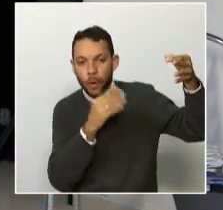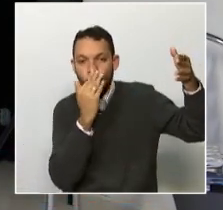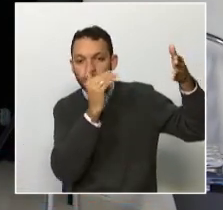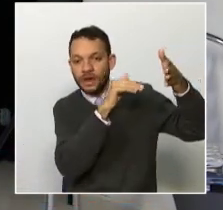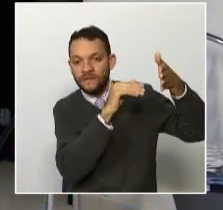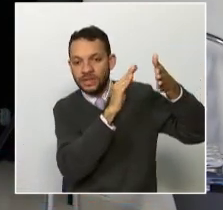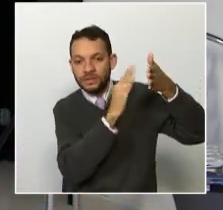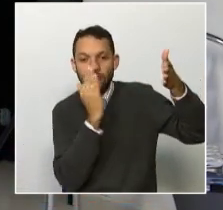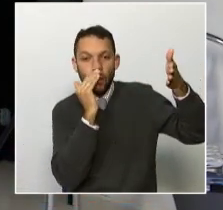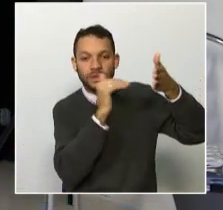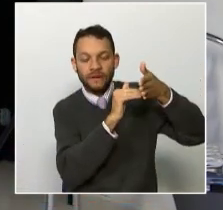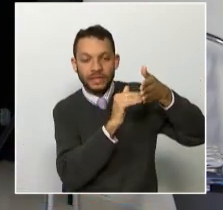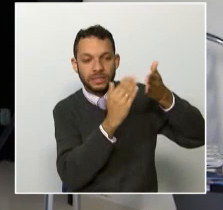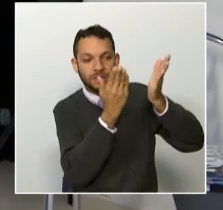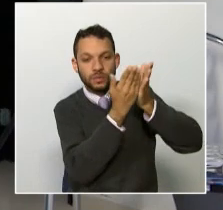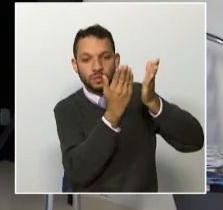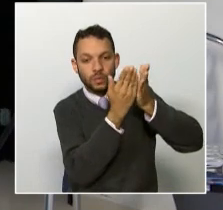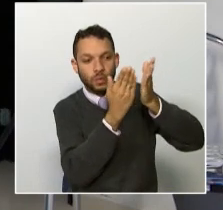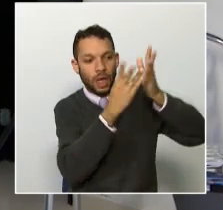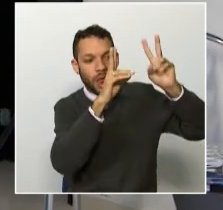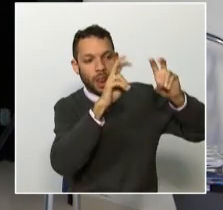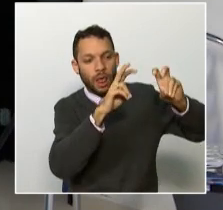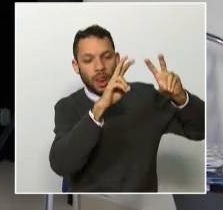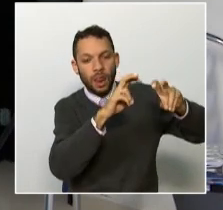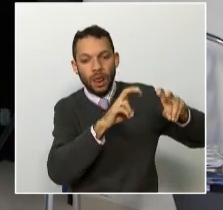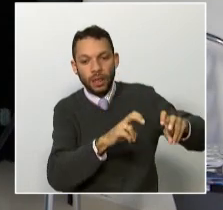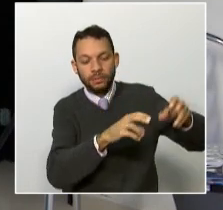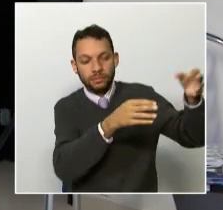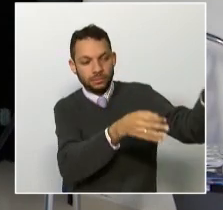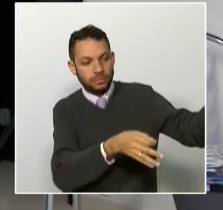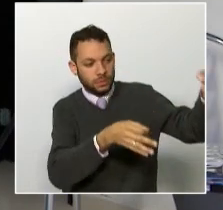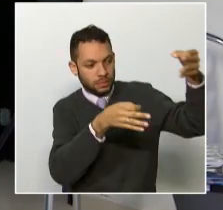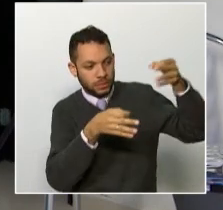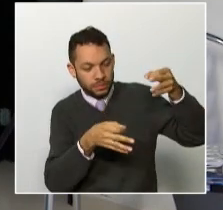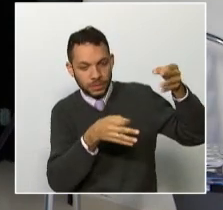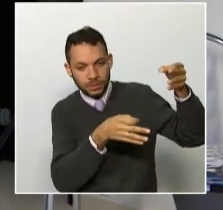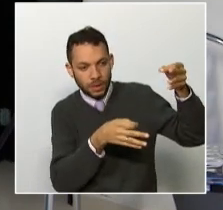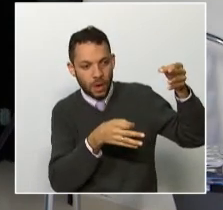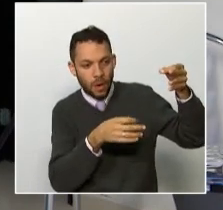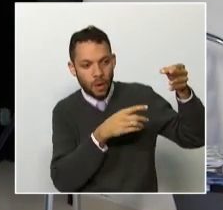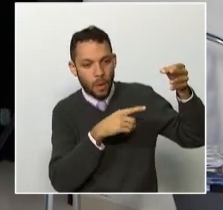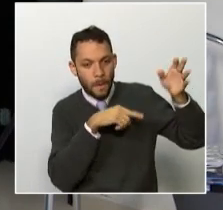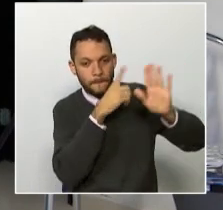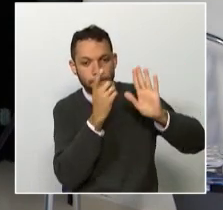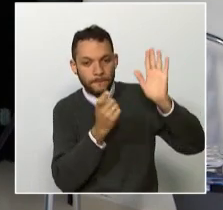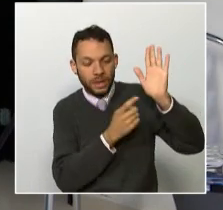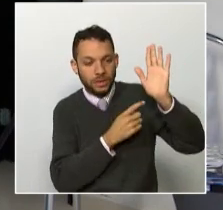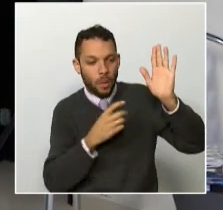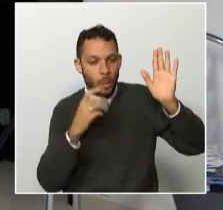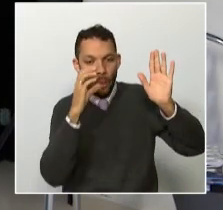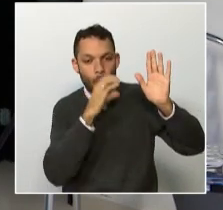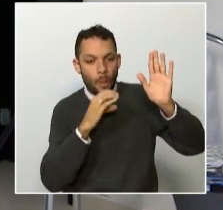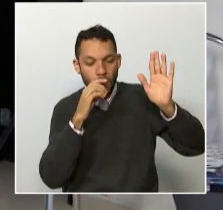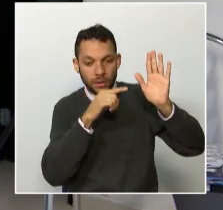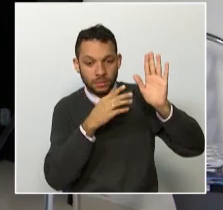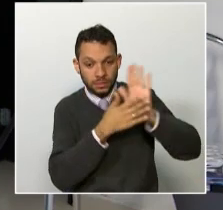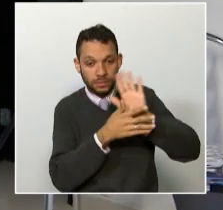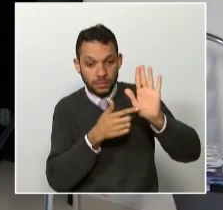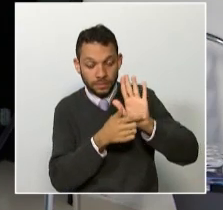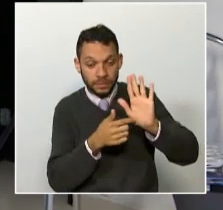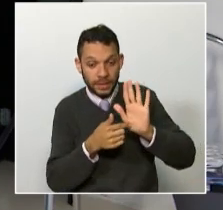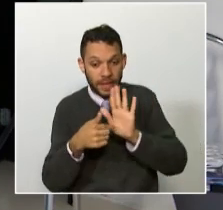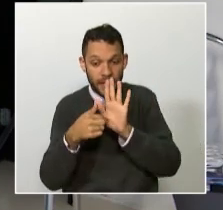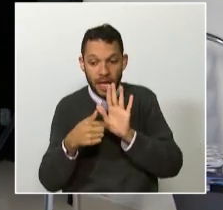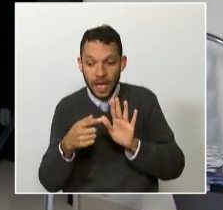equipos, hay que hacer estudios. Y ella trae esta radiografía que es la panorámica, Porque una cosa es lo que yo le puedo ver allá por fuera cuando se